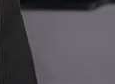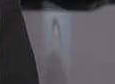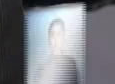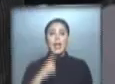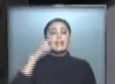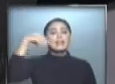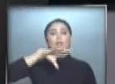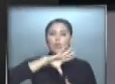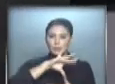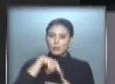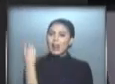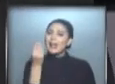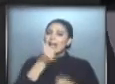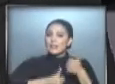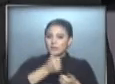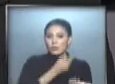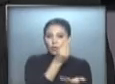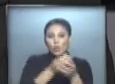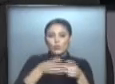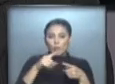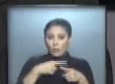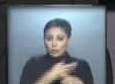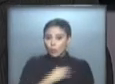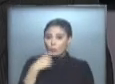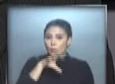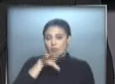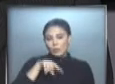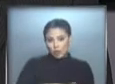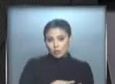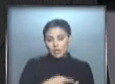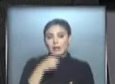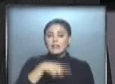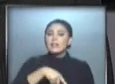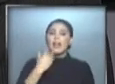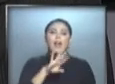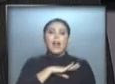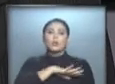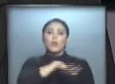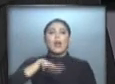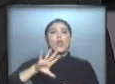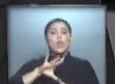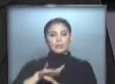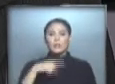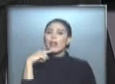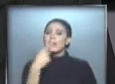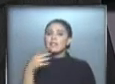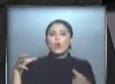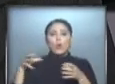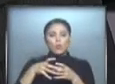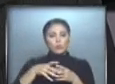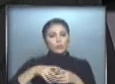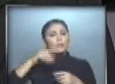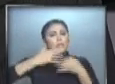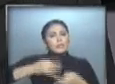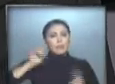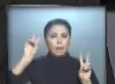Martín Insaurralde, candidato a diputado por el Frente para la Victoria en la provincia de Buenos Aires, encabezó un acto en Lomas de Zamora, señaló que el oficialismo es